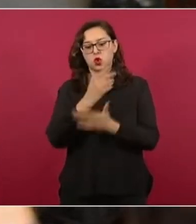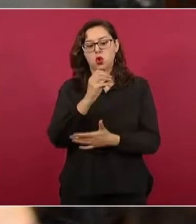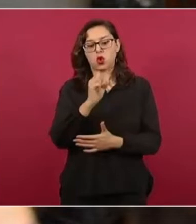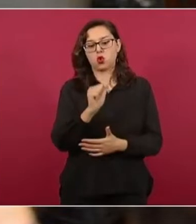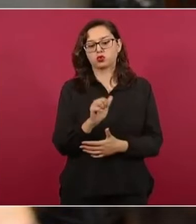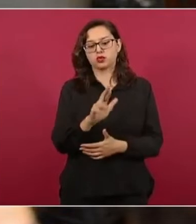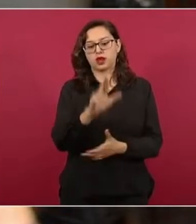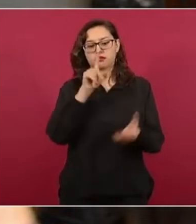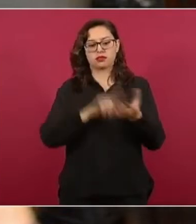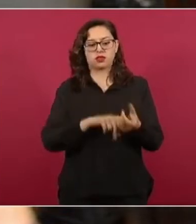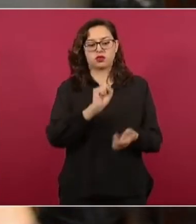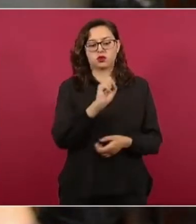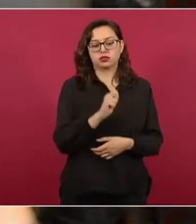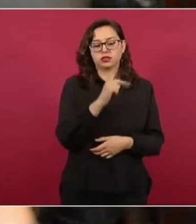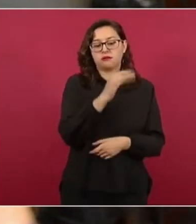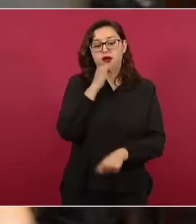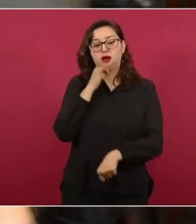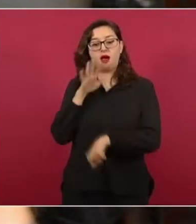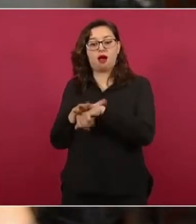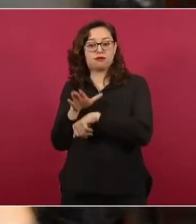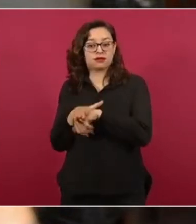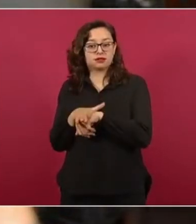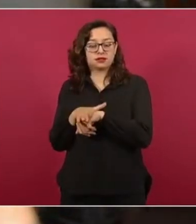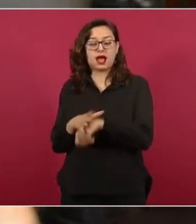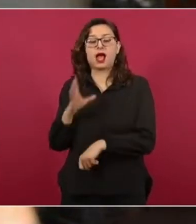Educación Pública, y le reportó a usted que son